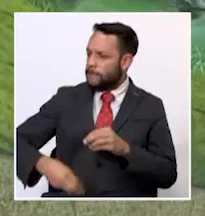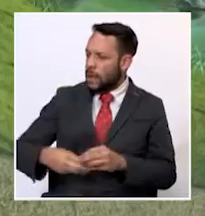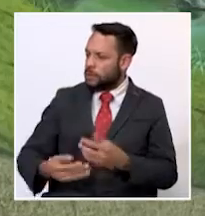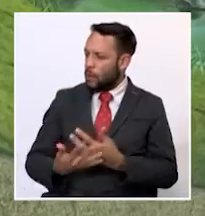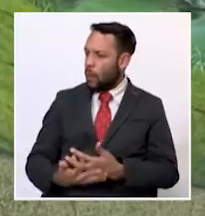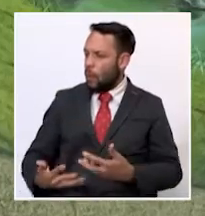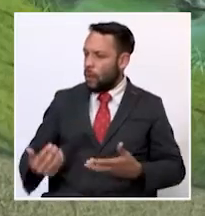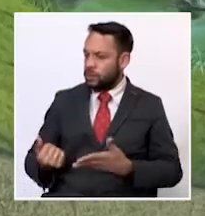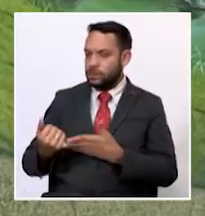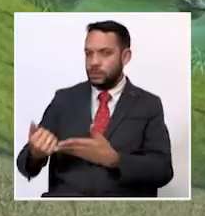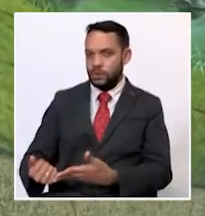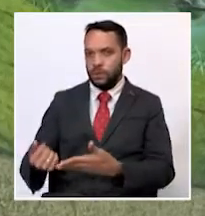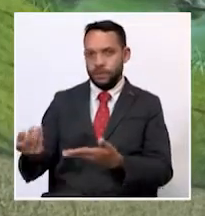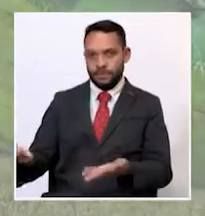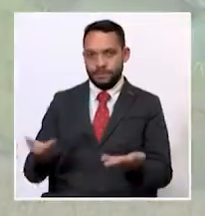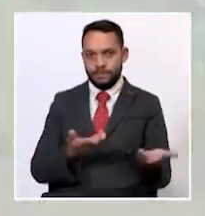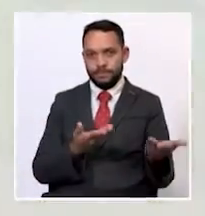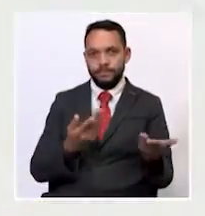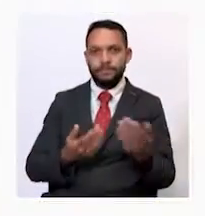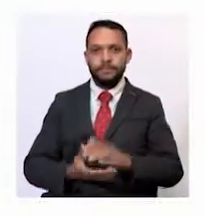bien de la salud. Ya regresamos.